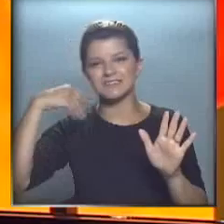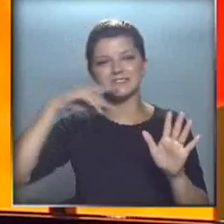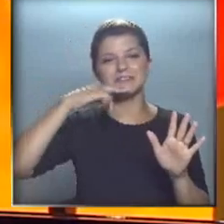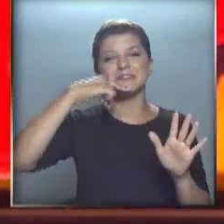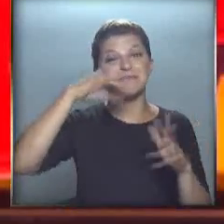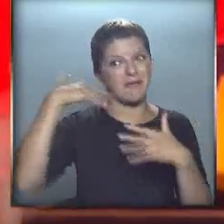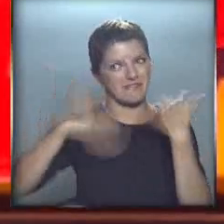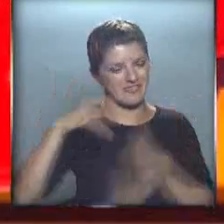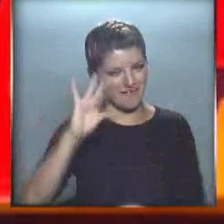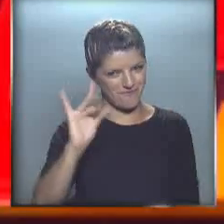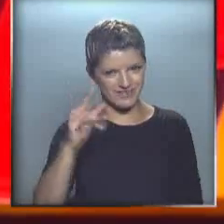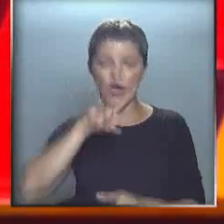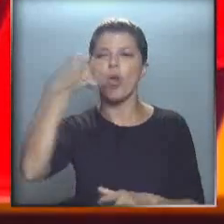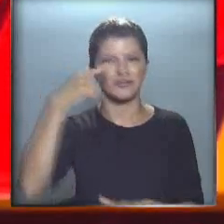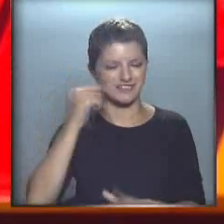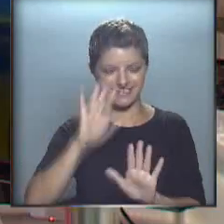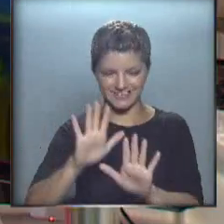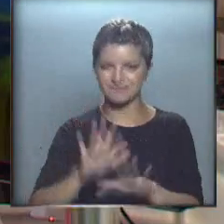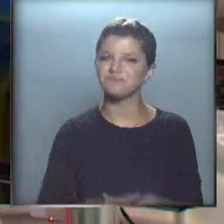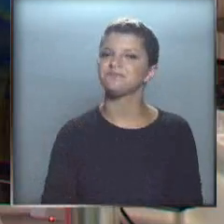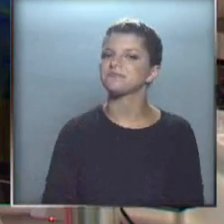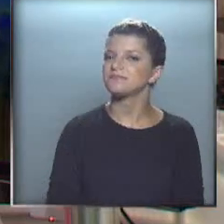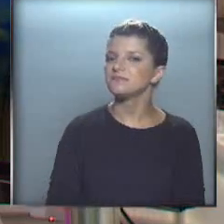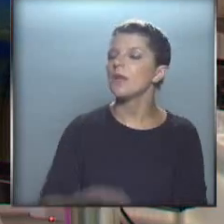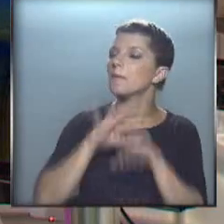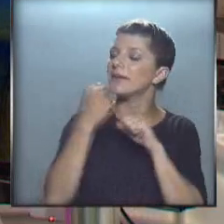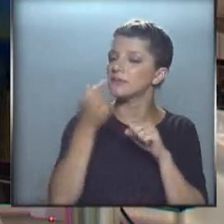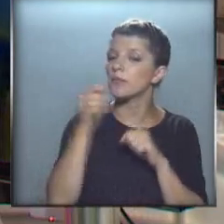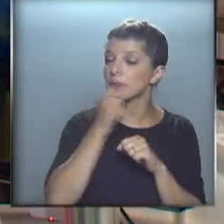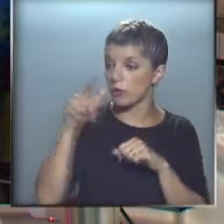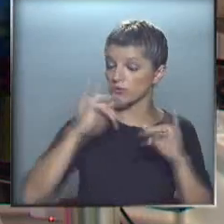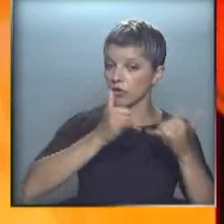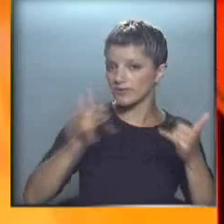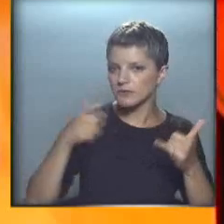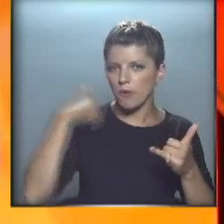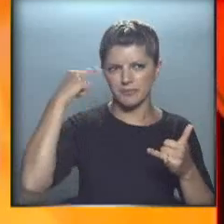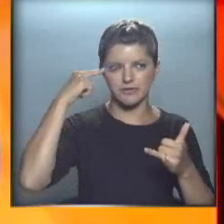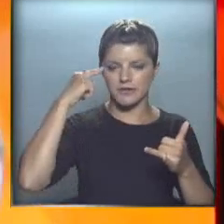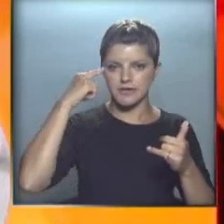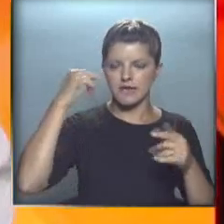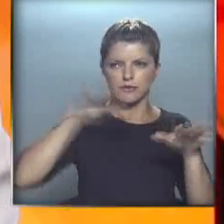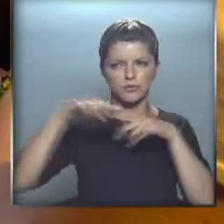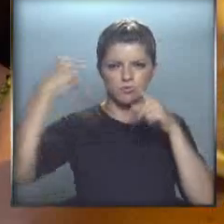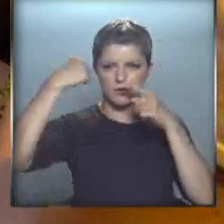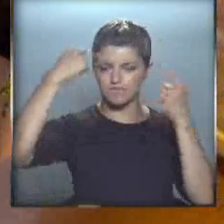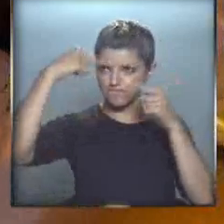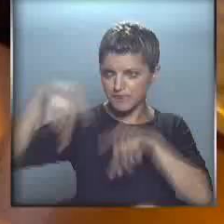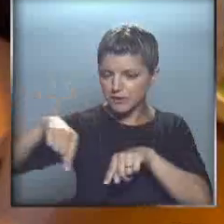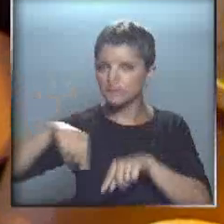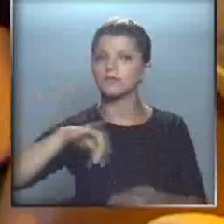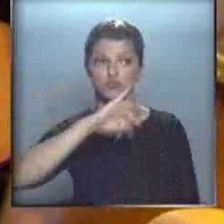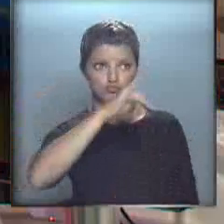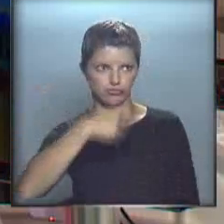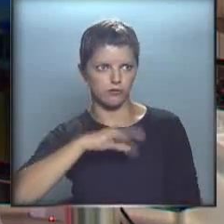mejor mientras cursaba la adolescencia, sentías que había cosas que no eran compatibles con vos. No, Juan, una pregunta. Claro,